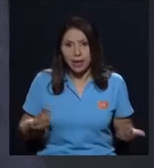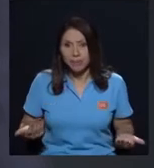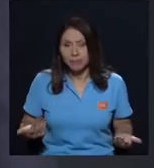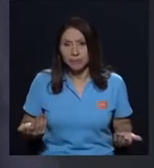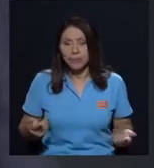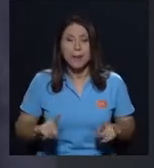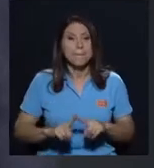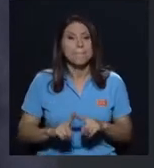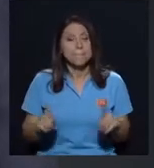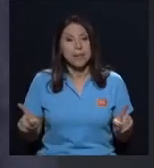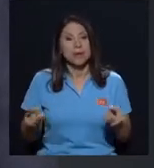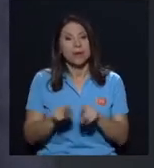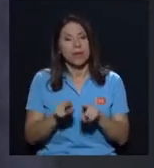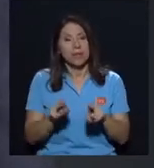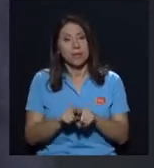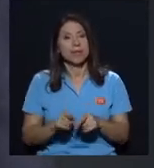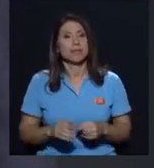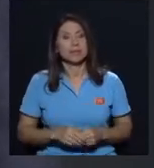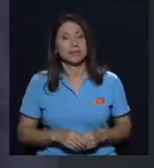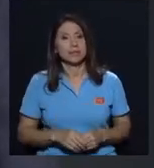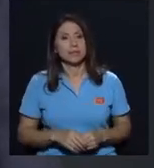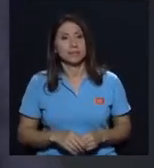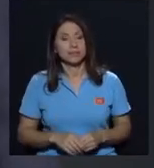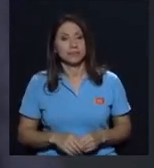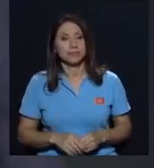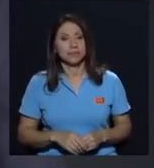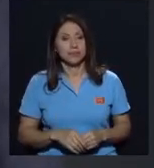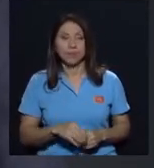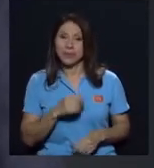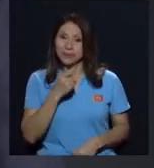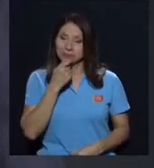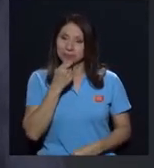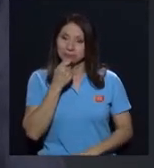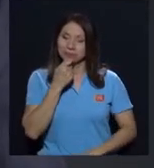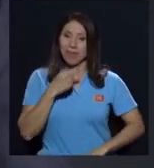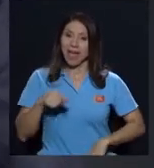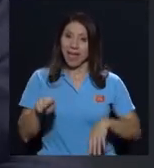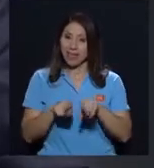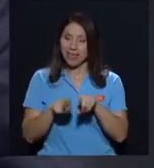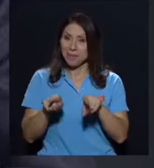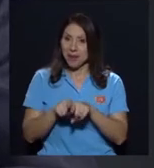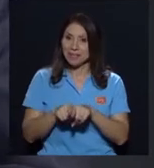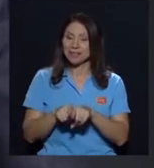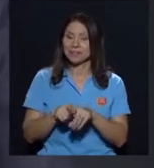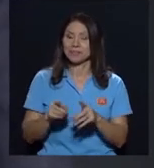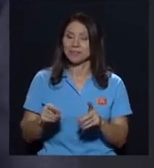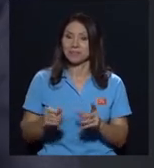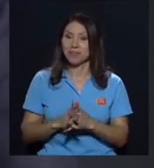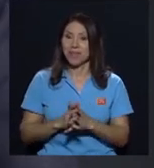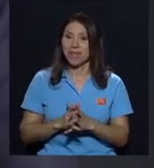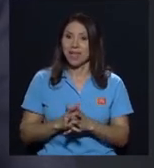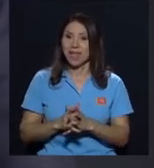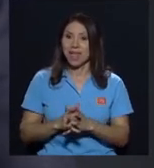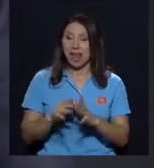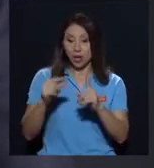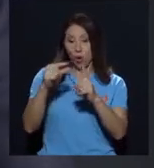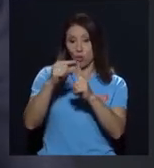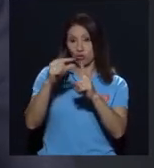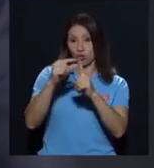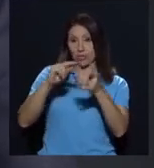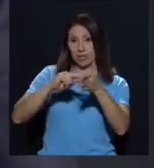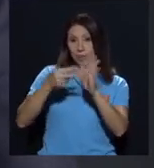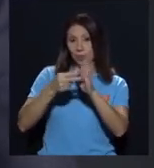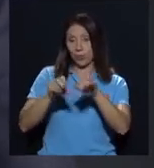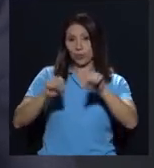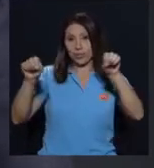pero pero además que en el concepto ante un sistema de metas de inflación